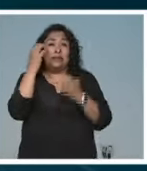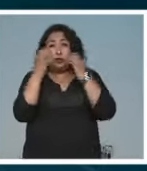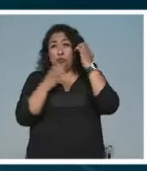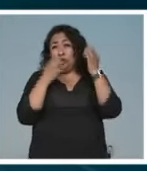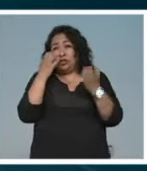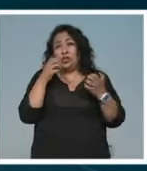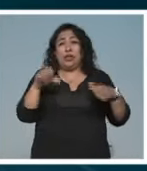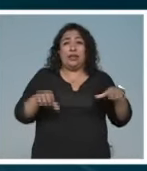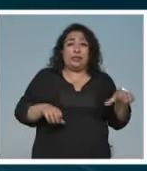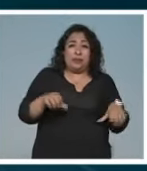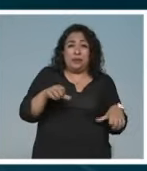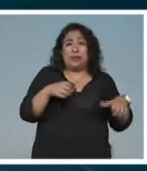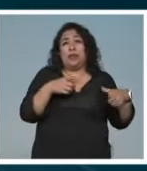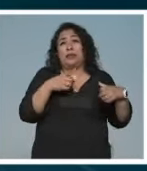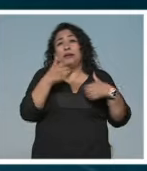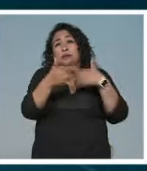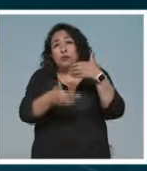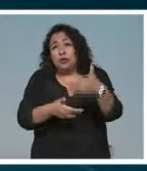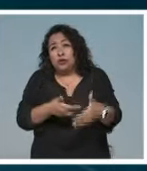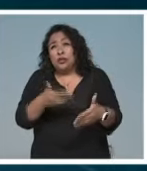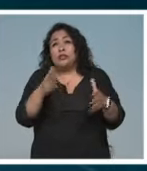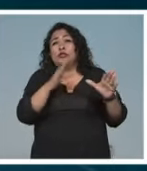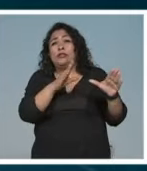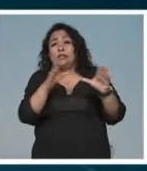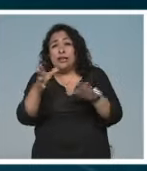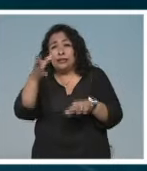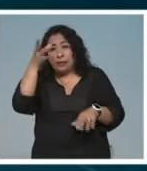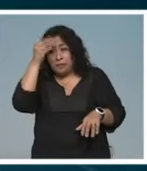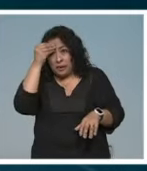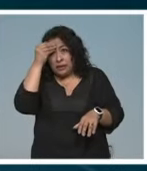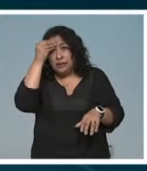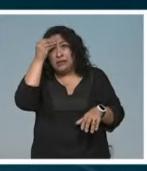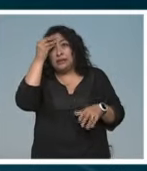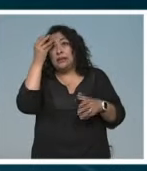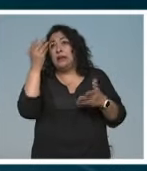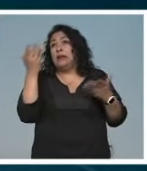exposiciones, actividades, procesos de enseñanza y aprendizaje